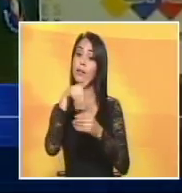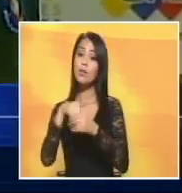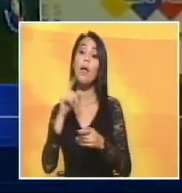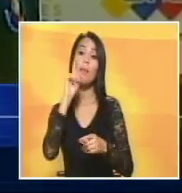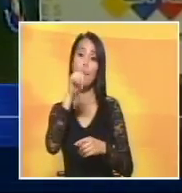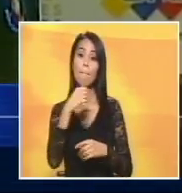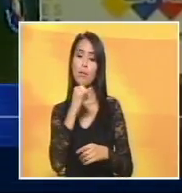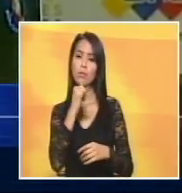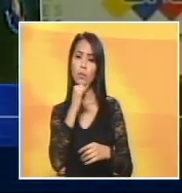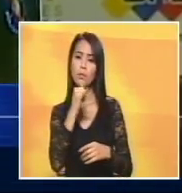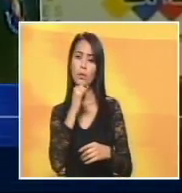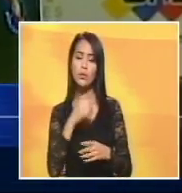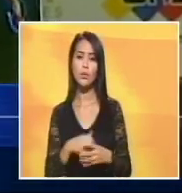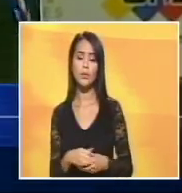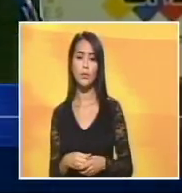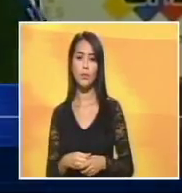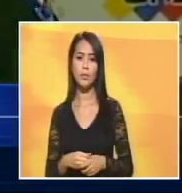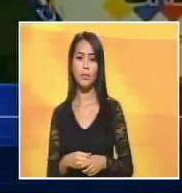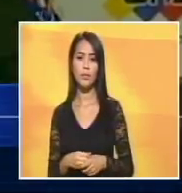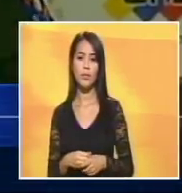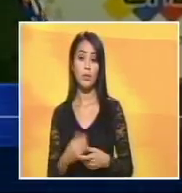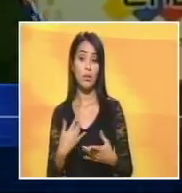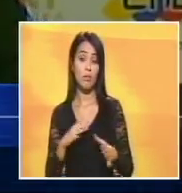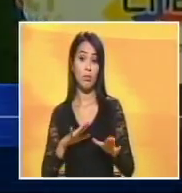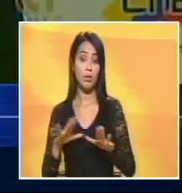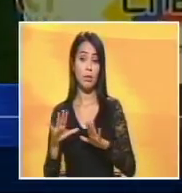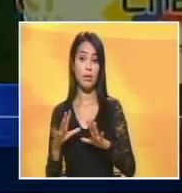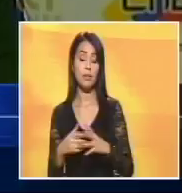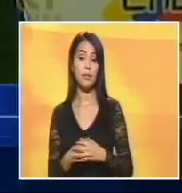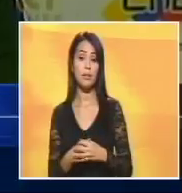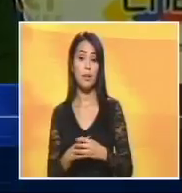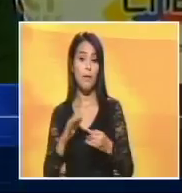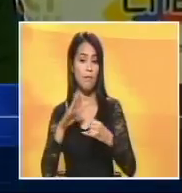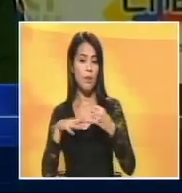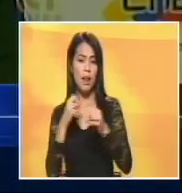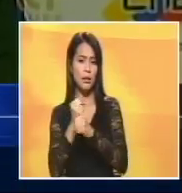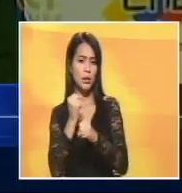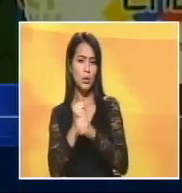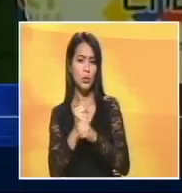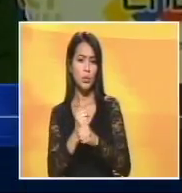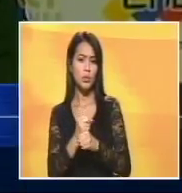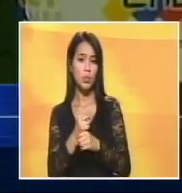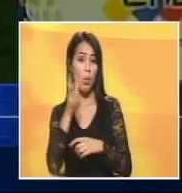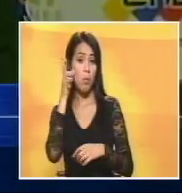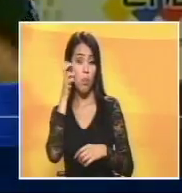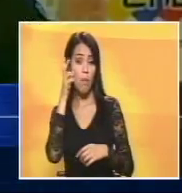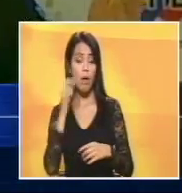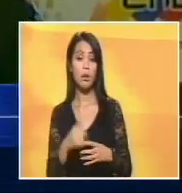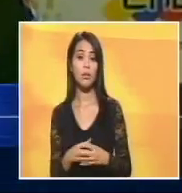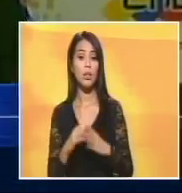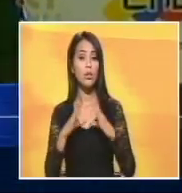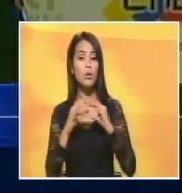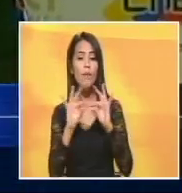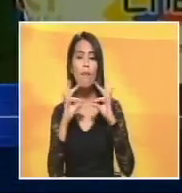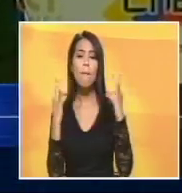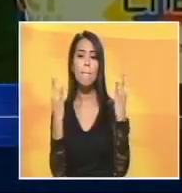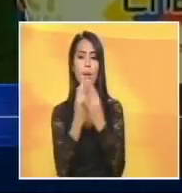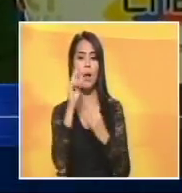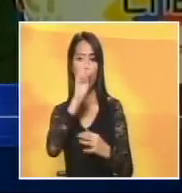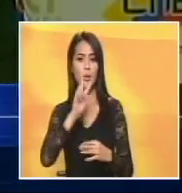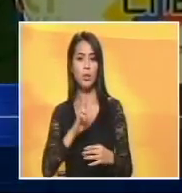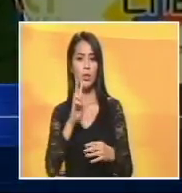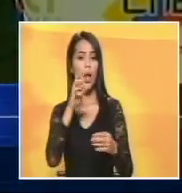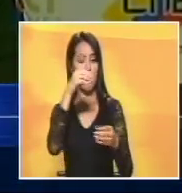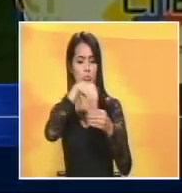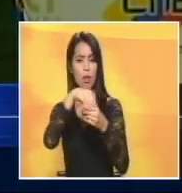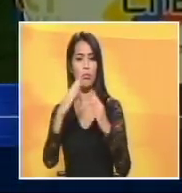pronunciamientos definitivos, que al final de la jornada estaremos escuchando toda la familia venezolana en sus